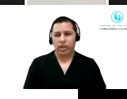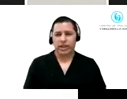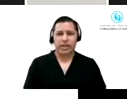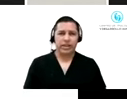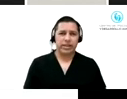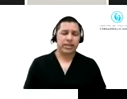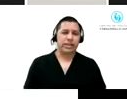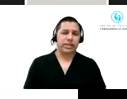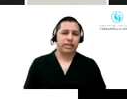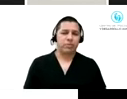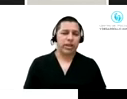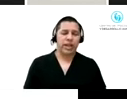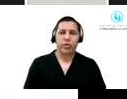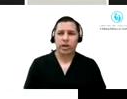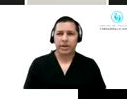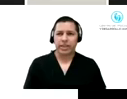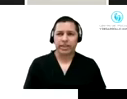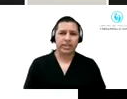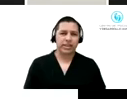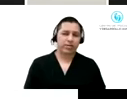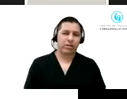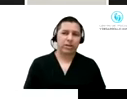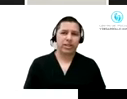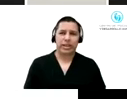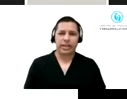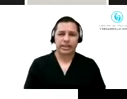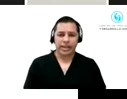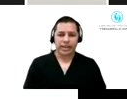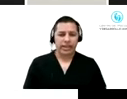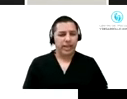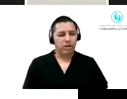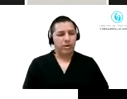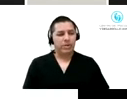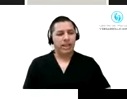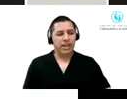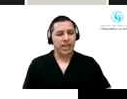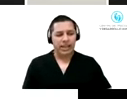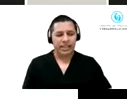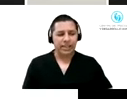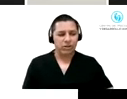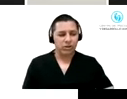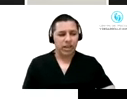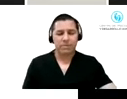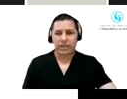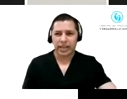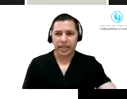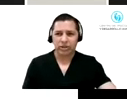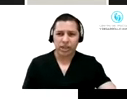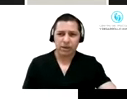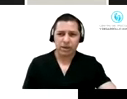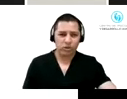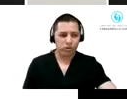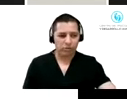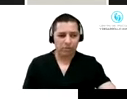me gustaría, si pueden ayudarme en el chat con algunas ideas que nos permitan hacer esto que en